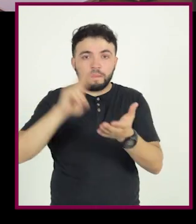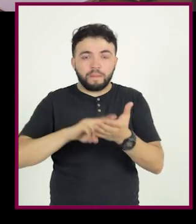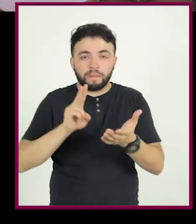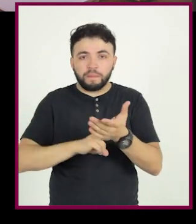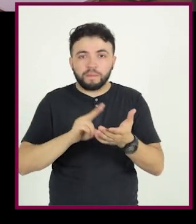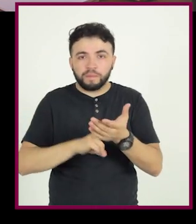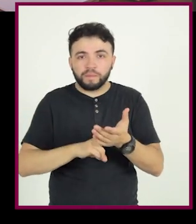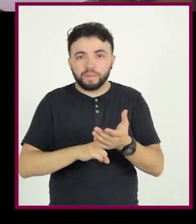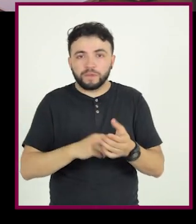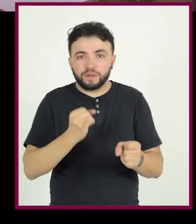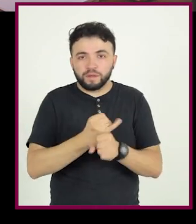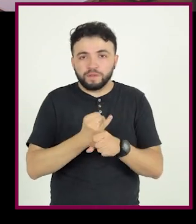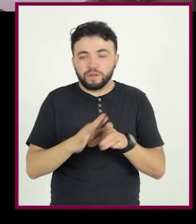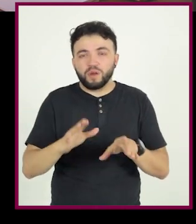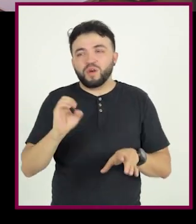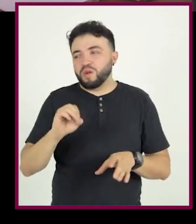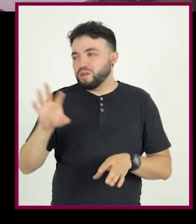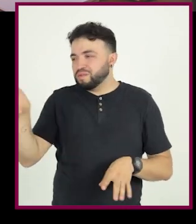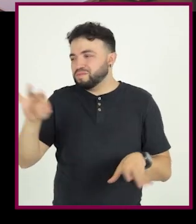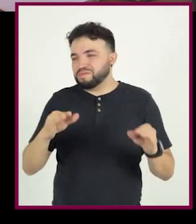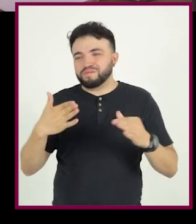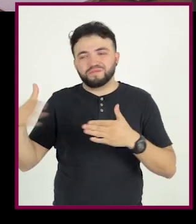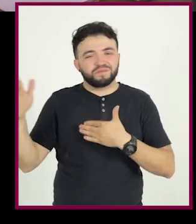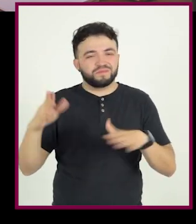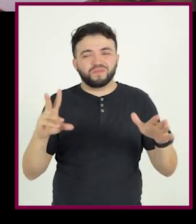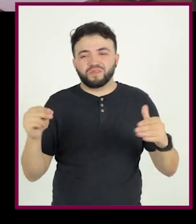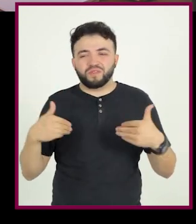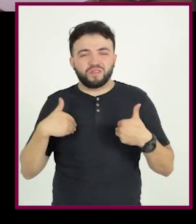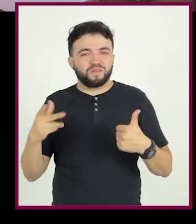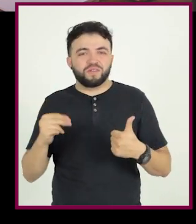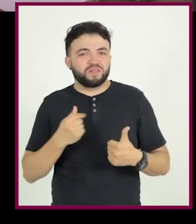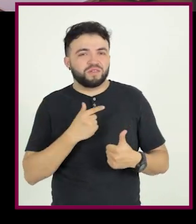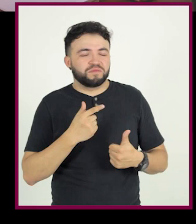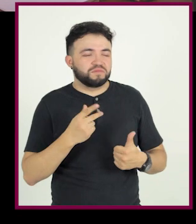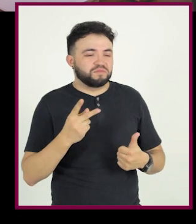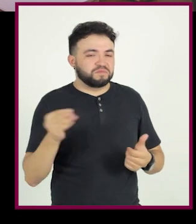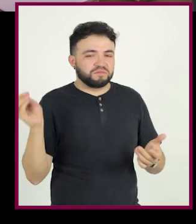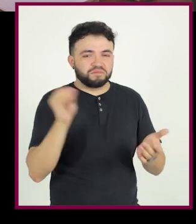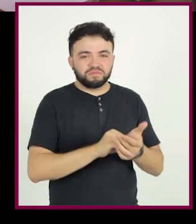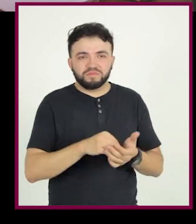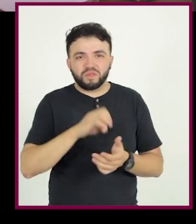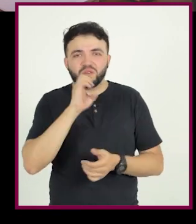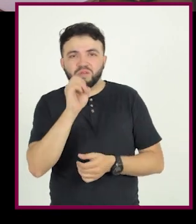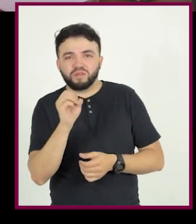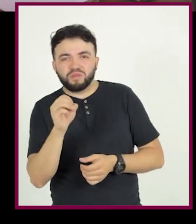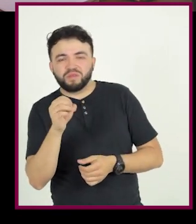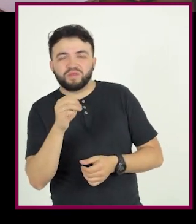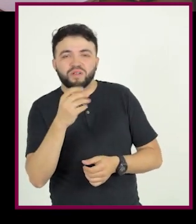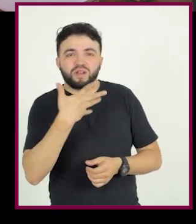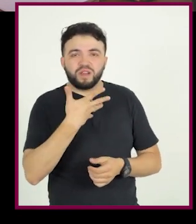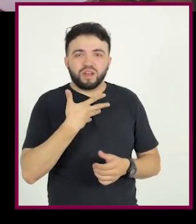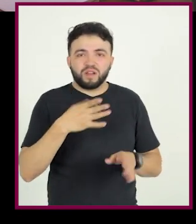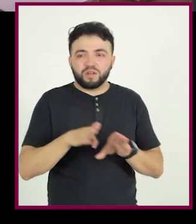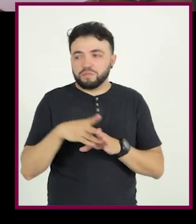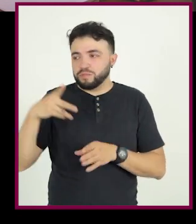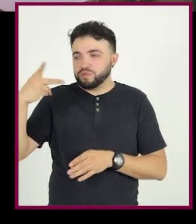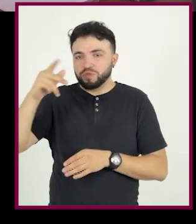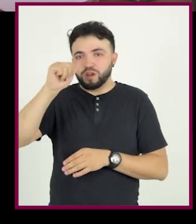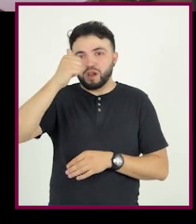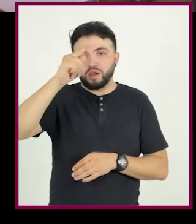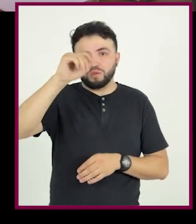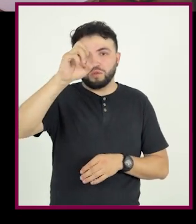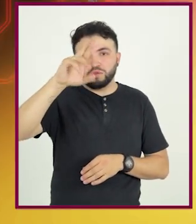fuentes de información y a discriminar a aquellas que no son confiables por no citar autores o textos con